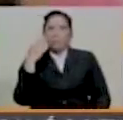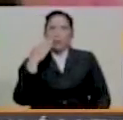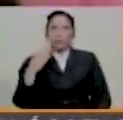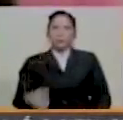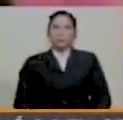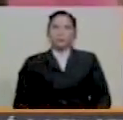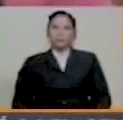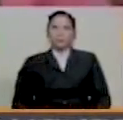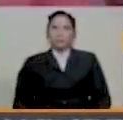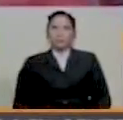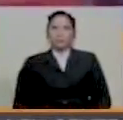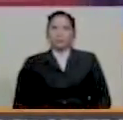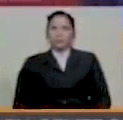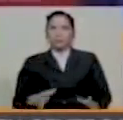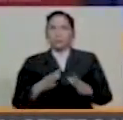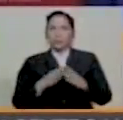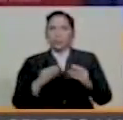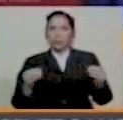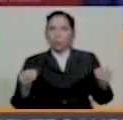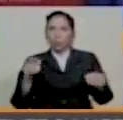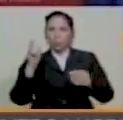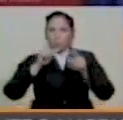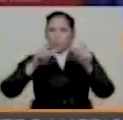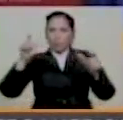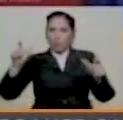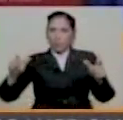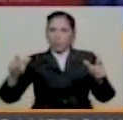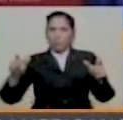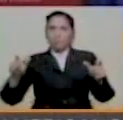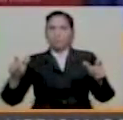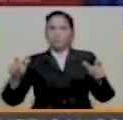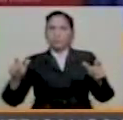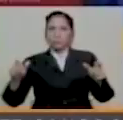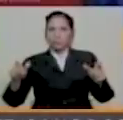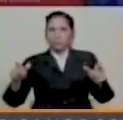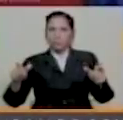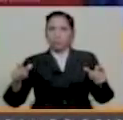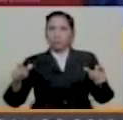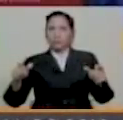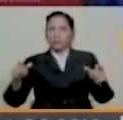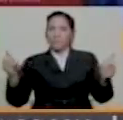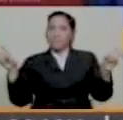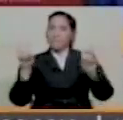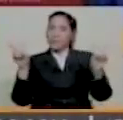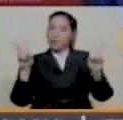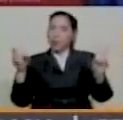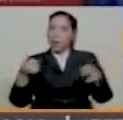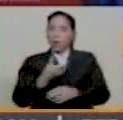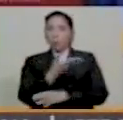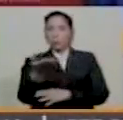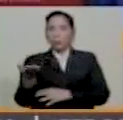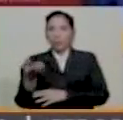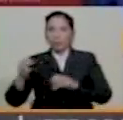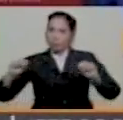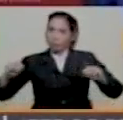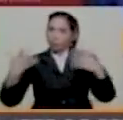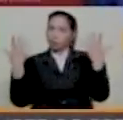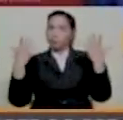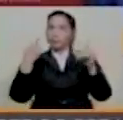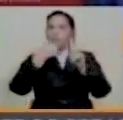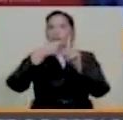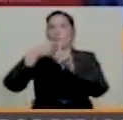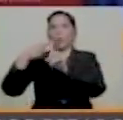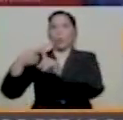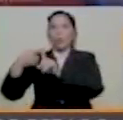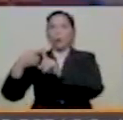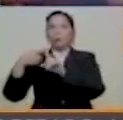sus representantes en general, porque la victoria de ustedes, el logro de ustedes, es la suma de un conjunto